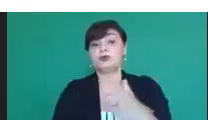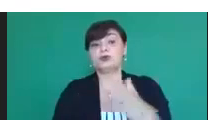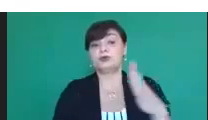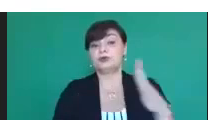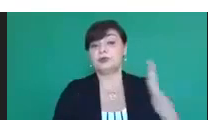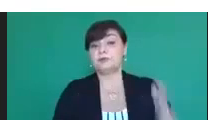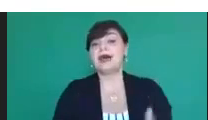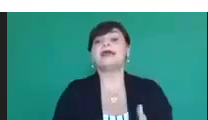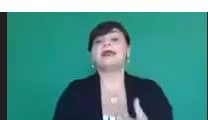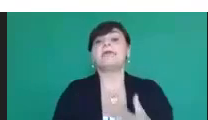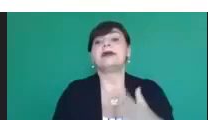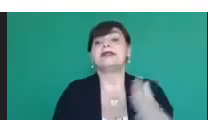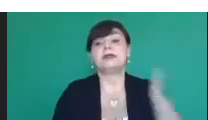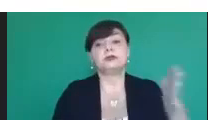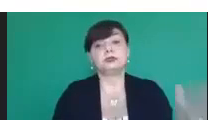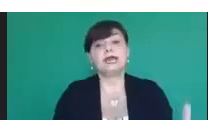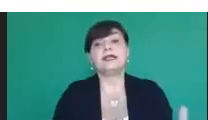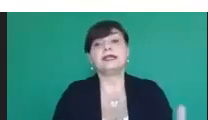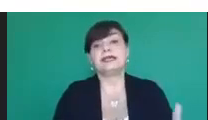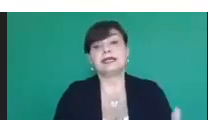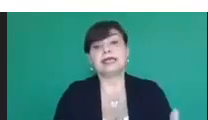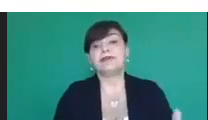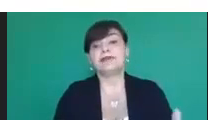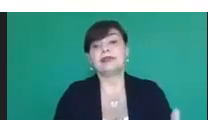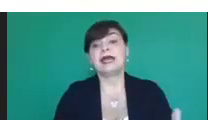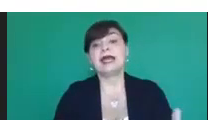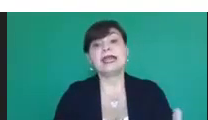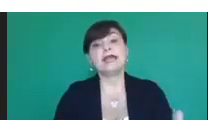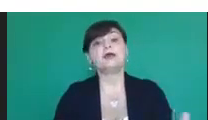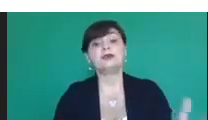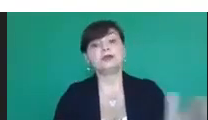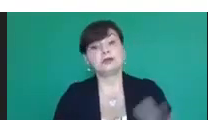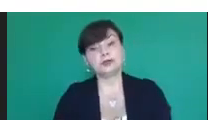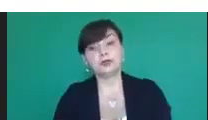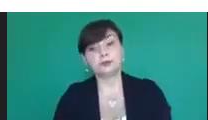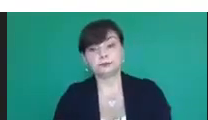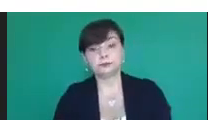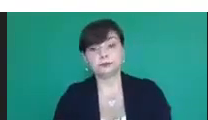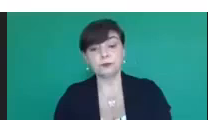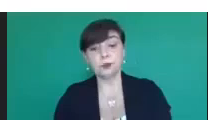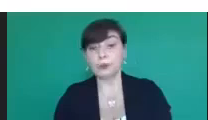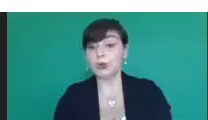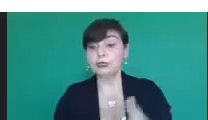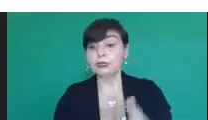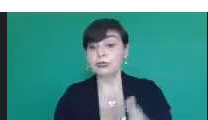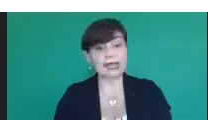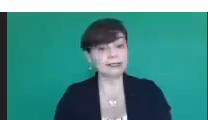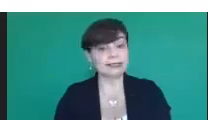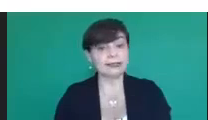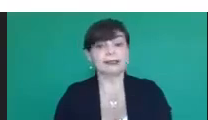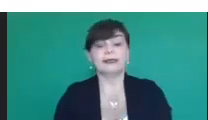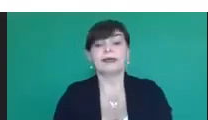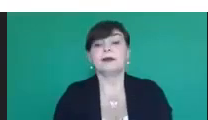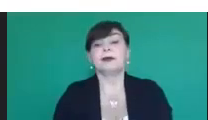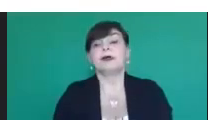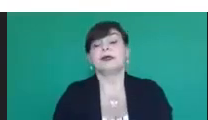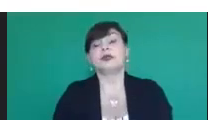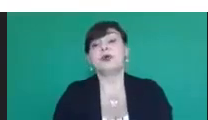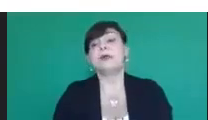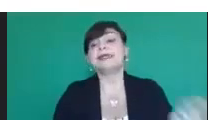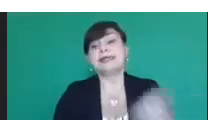producción primaria, en la parte industrial, y que al final el consumidor, por ignorancia,